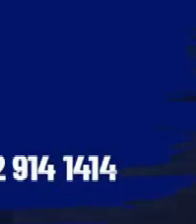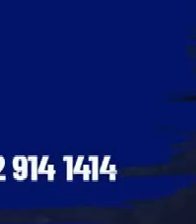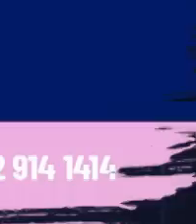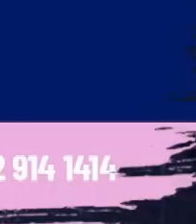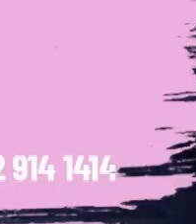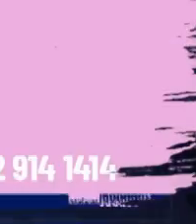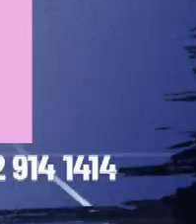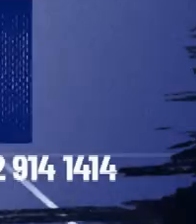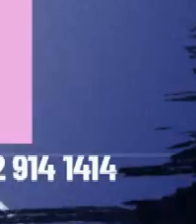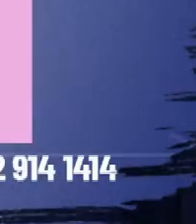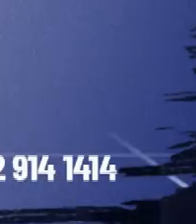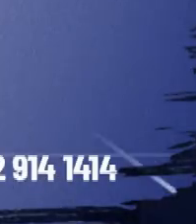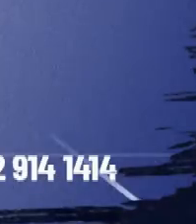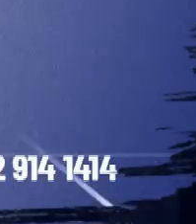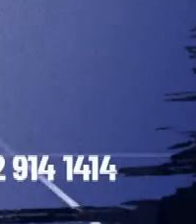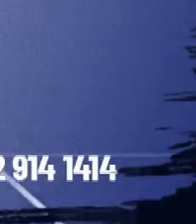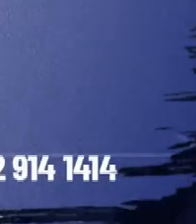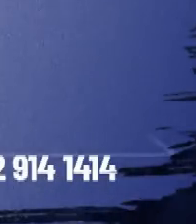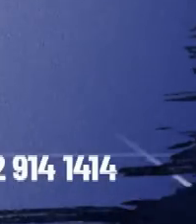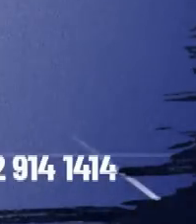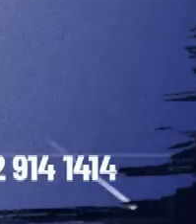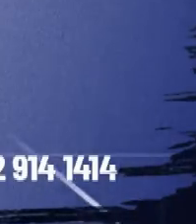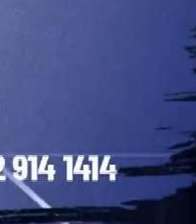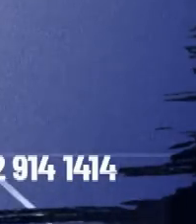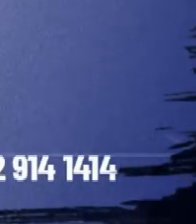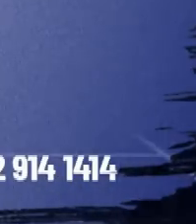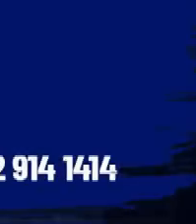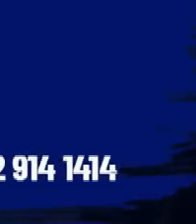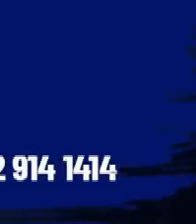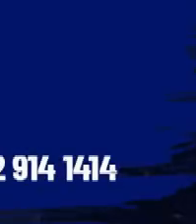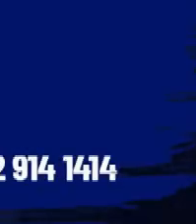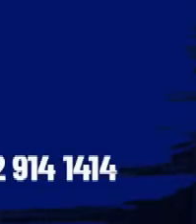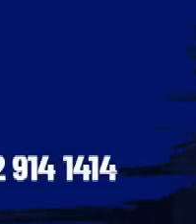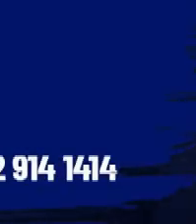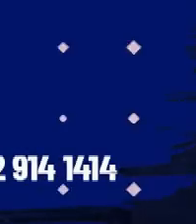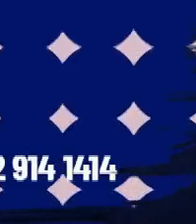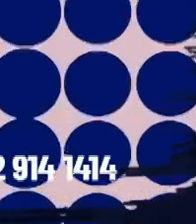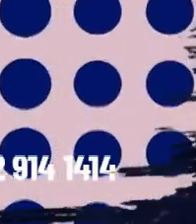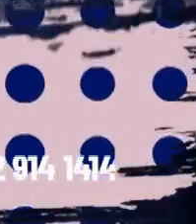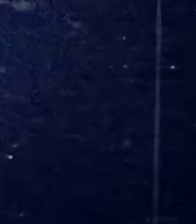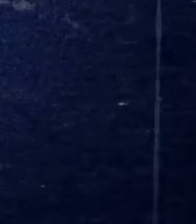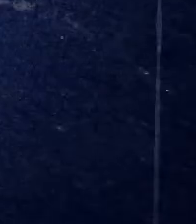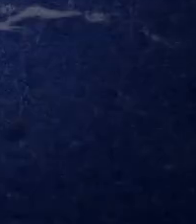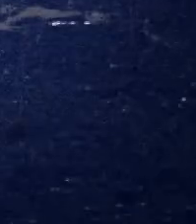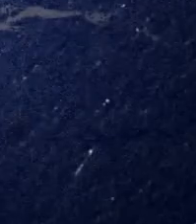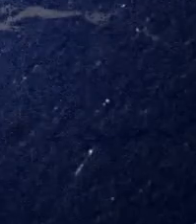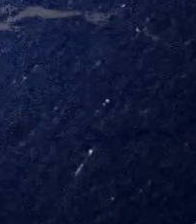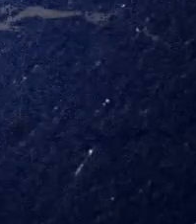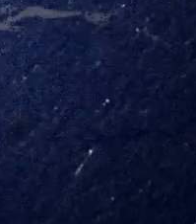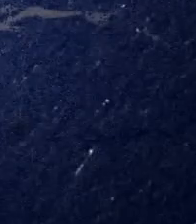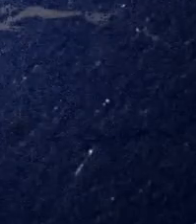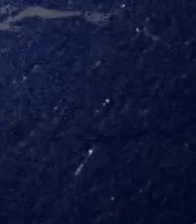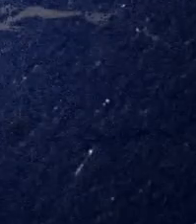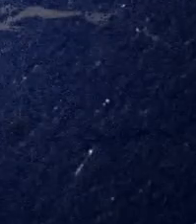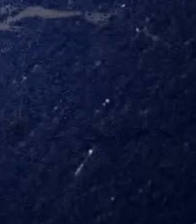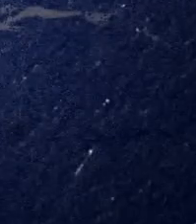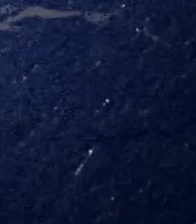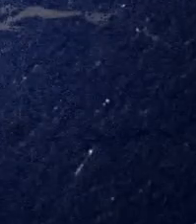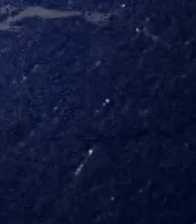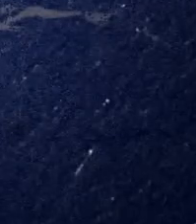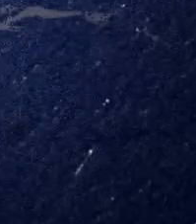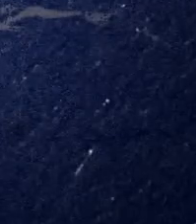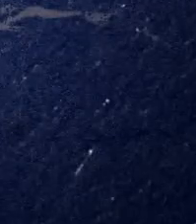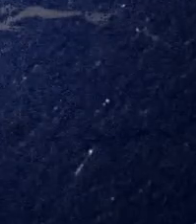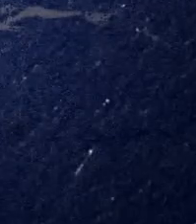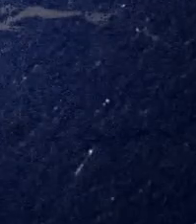Total Abogados, somos tu partner legal. Presentan Radiografía Constitucional.